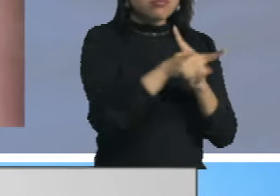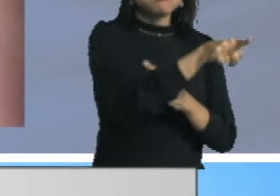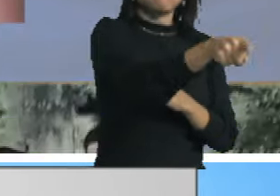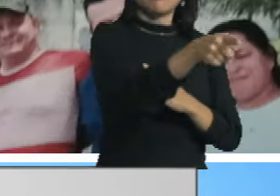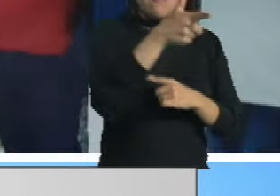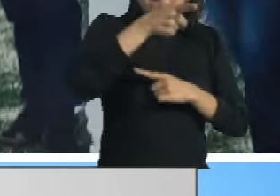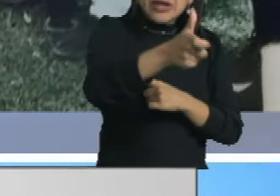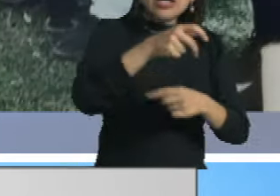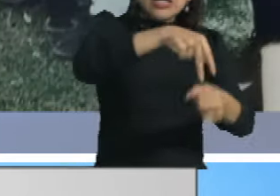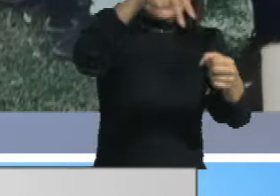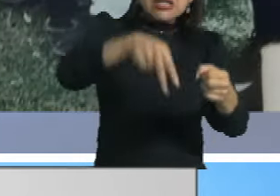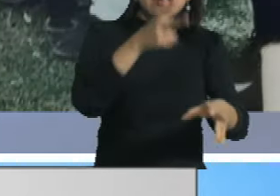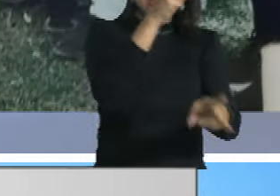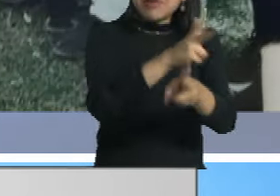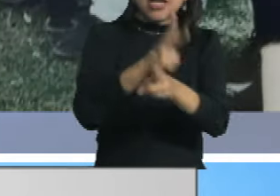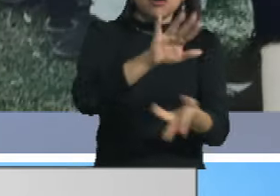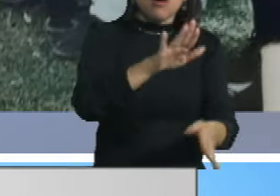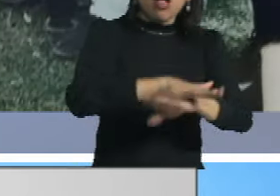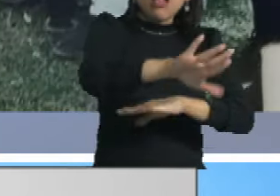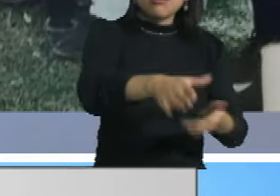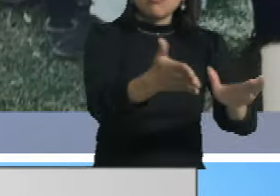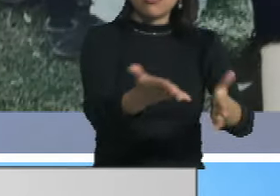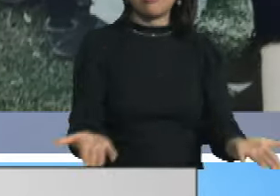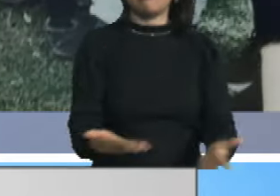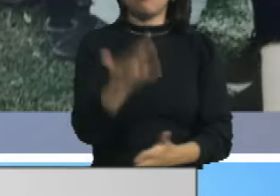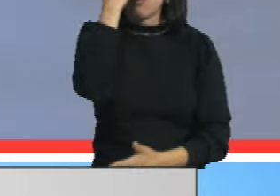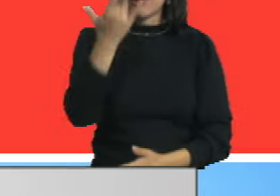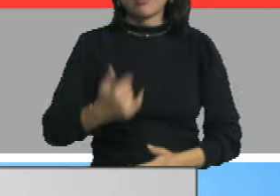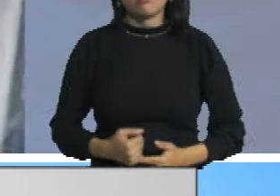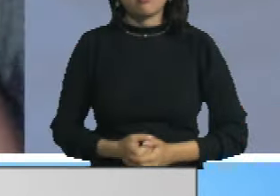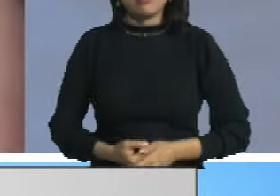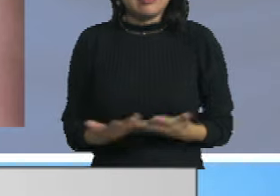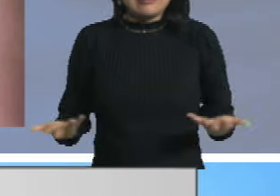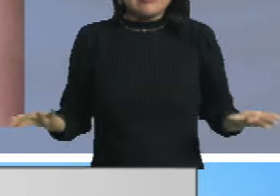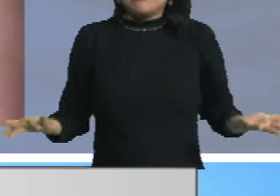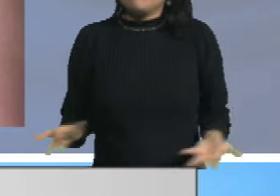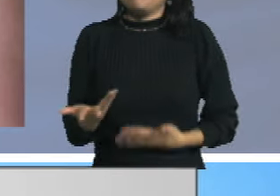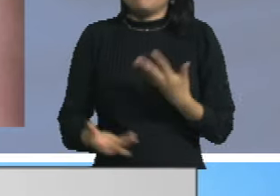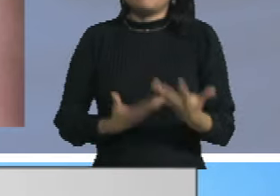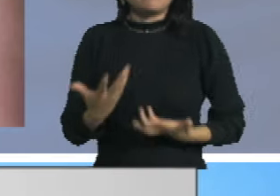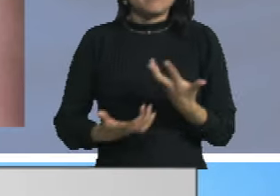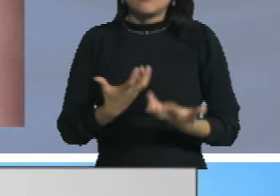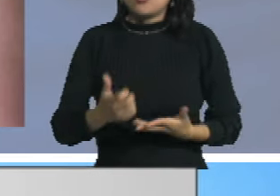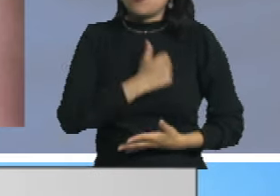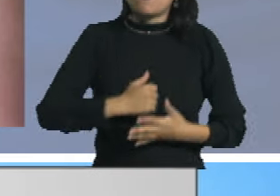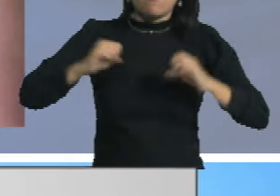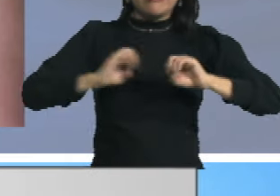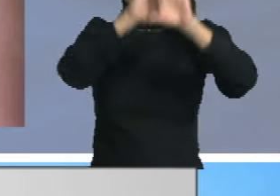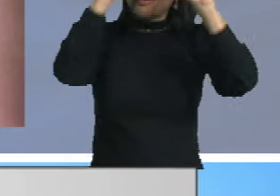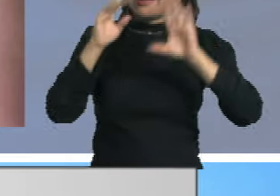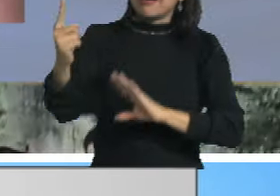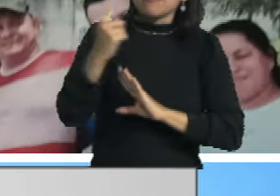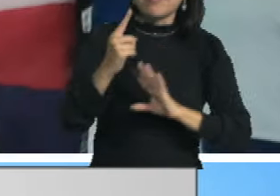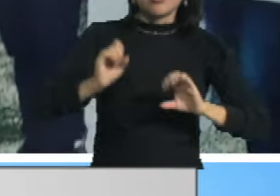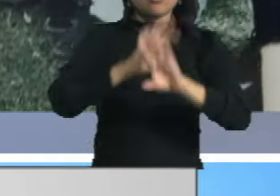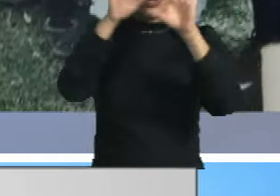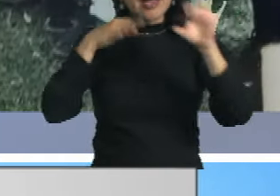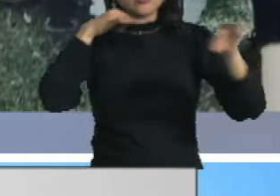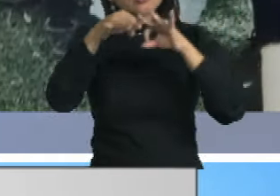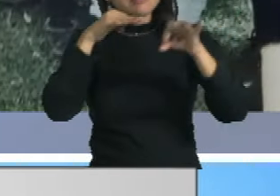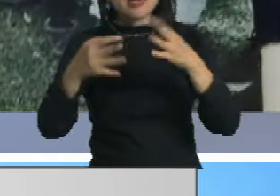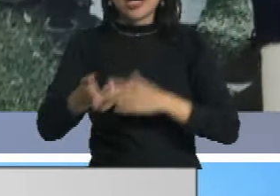de que los civiles no corrieran peligro en dicho operativo. Entonces, que por favor nos aclaren eso, que la familia